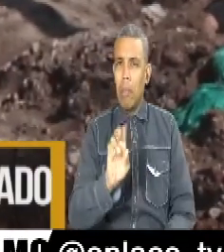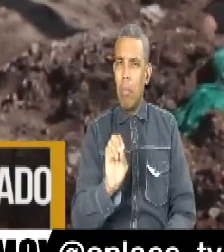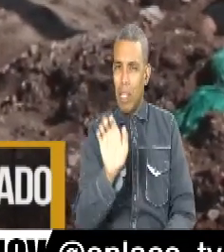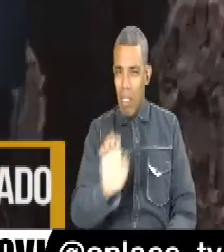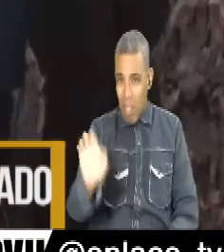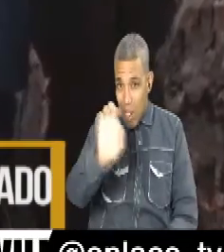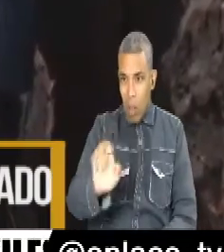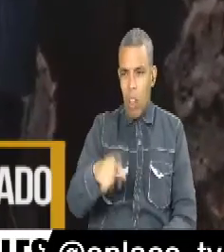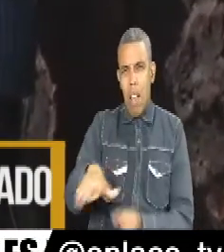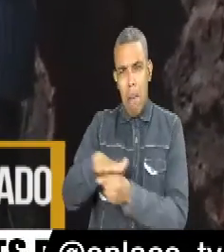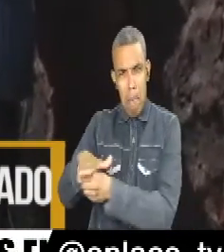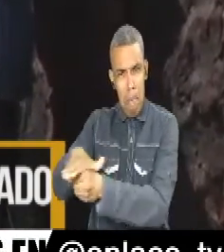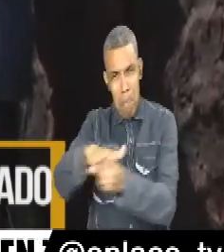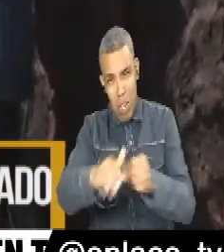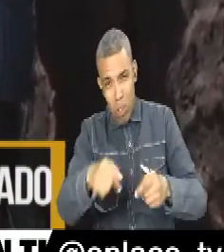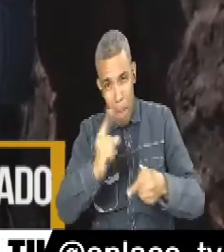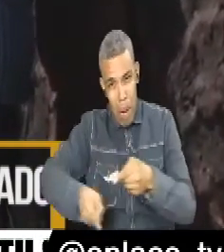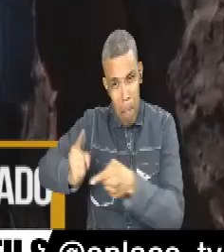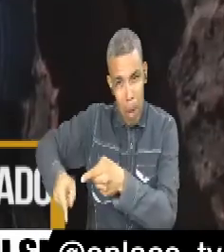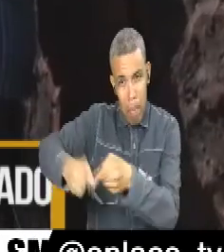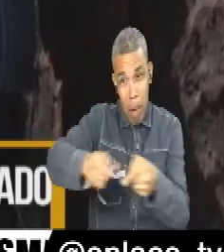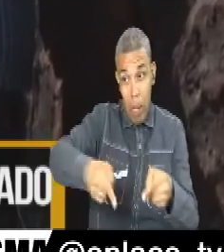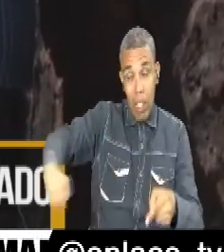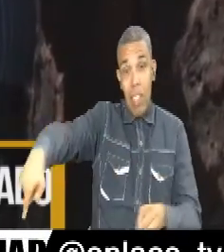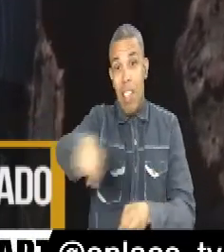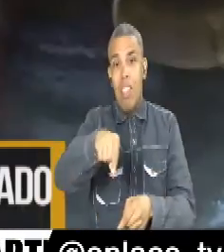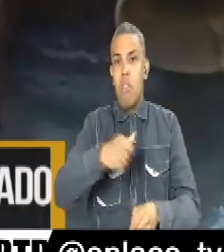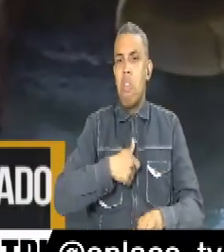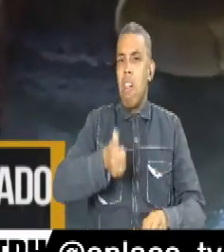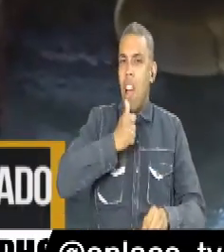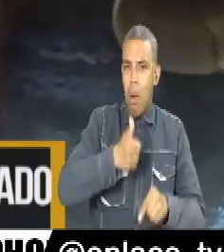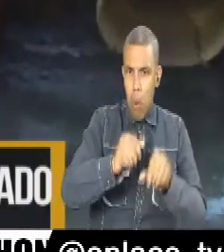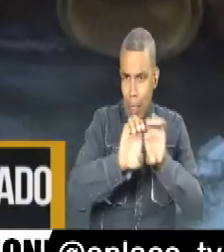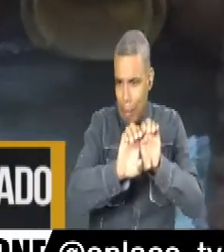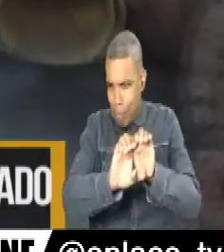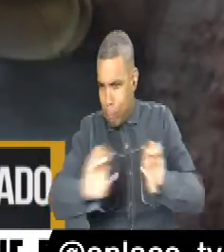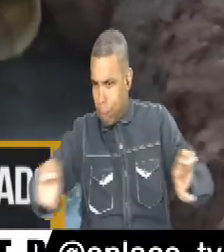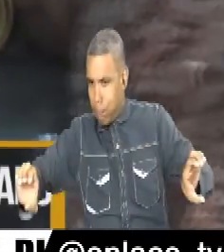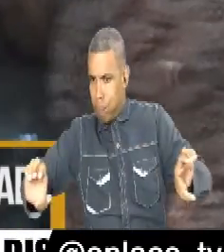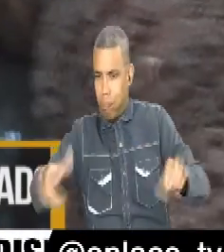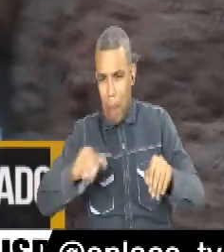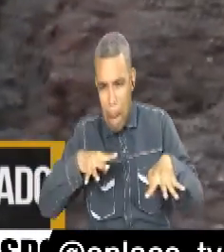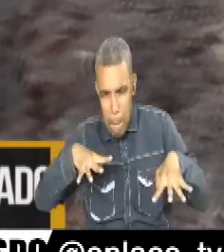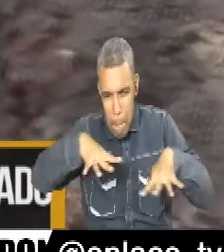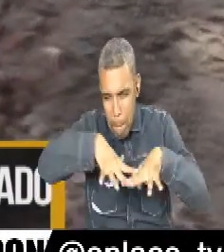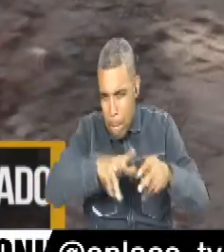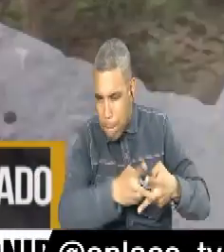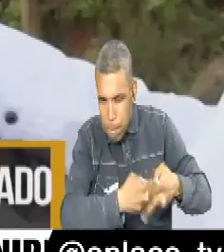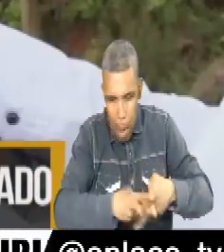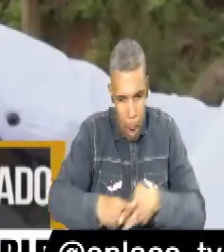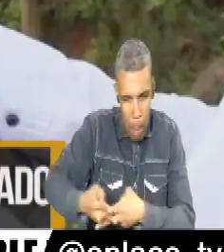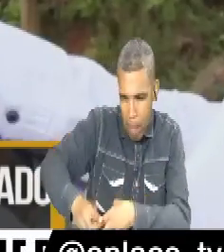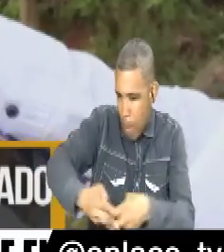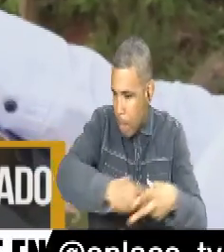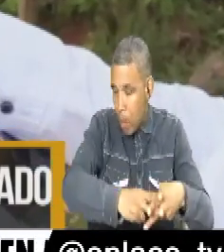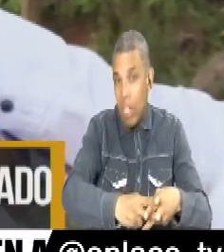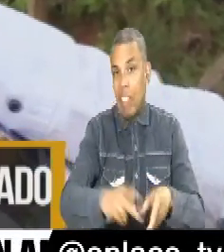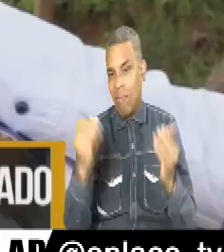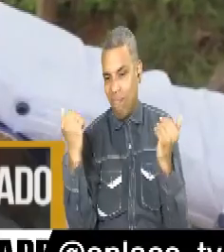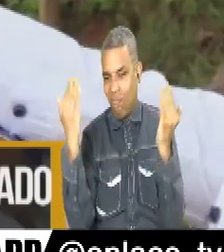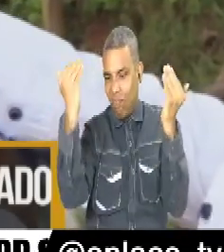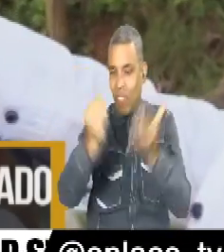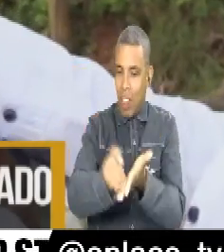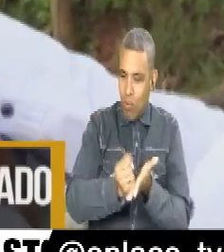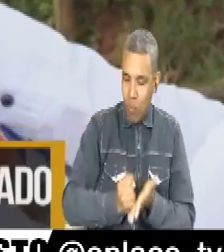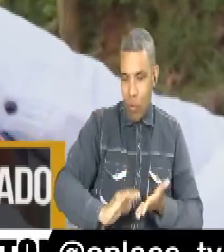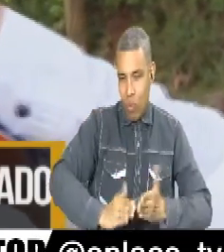las obras que mejorarán las condiciones de saneamiento básico en diferentes comunas de la ciudad. Tenemos un frente en el barrio Mandarinos, al